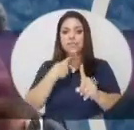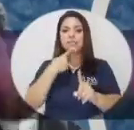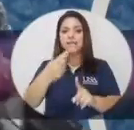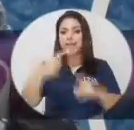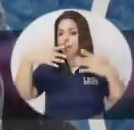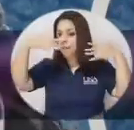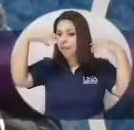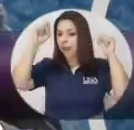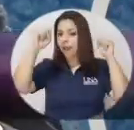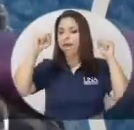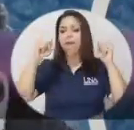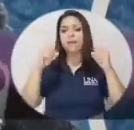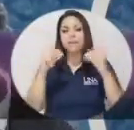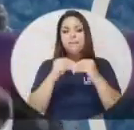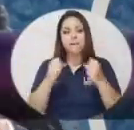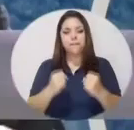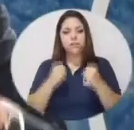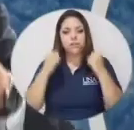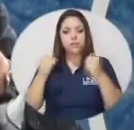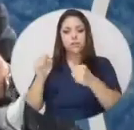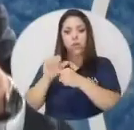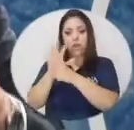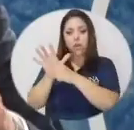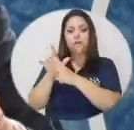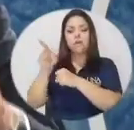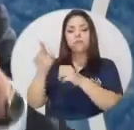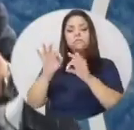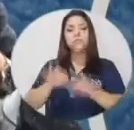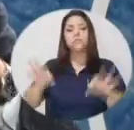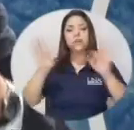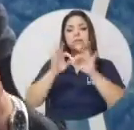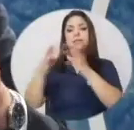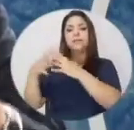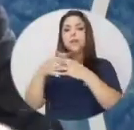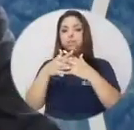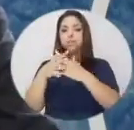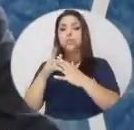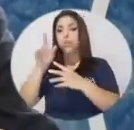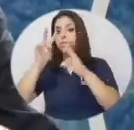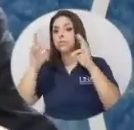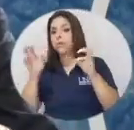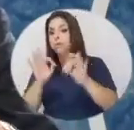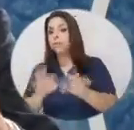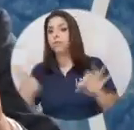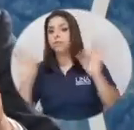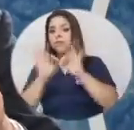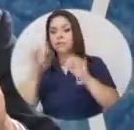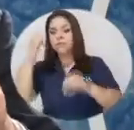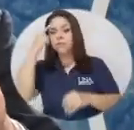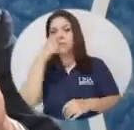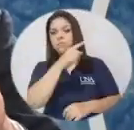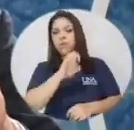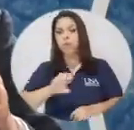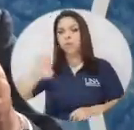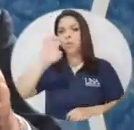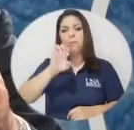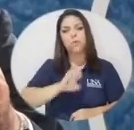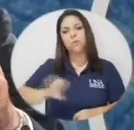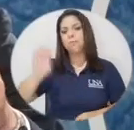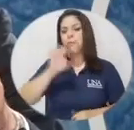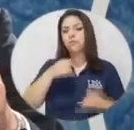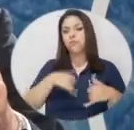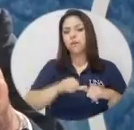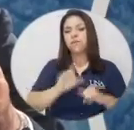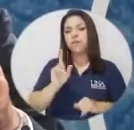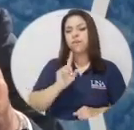embajada con reforzamiento de COMEX es vital en los Estados Unidos como tema fundamental. Alguna gente puede plantear Europa, pero